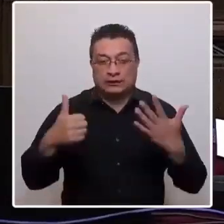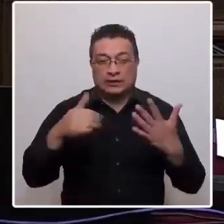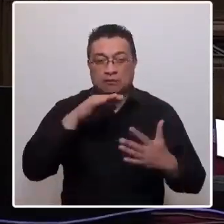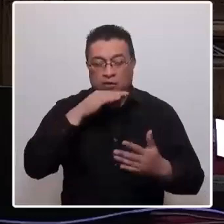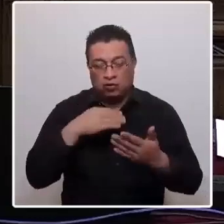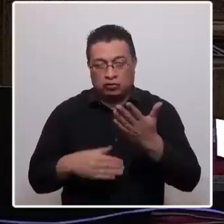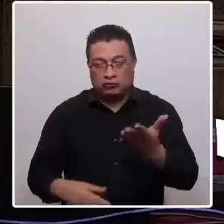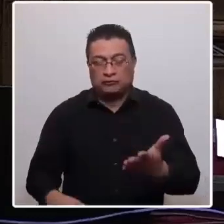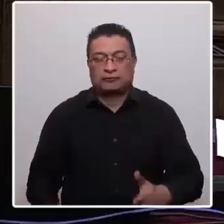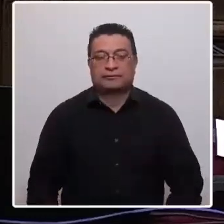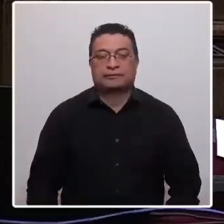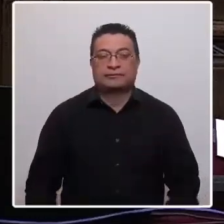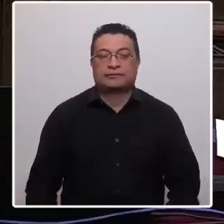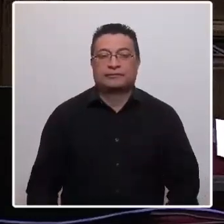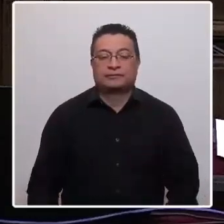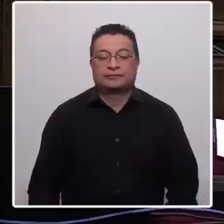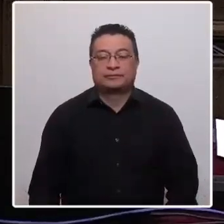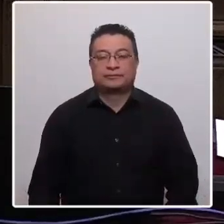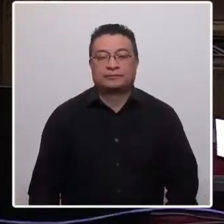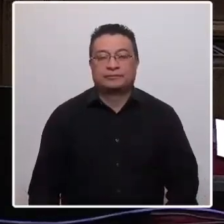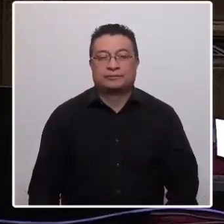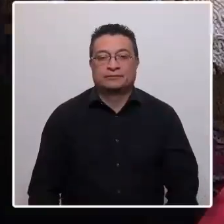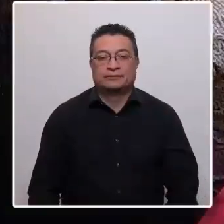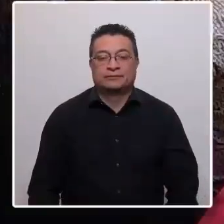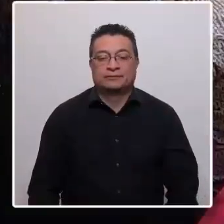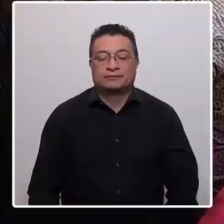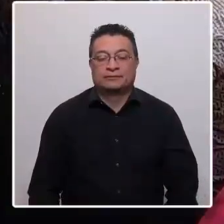Félix Galleguillos.